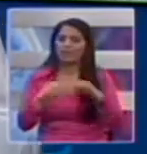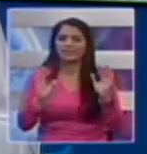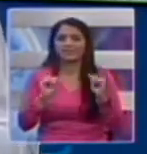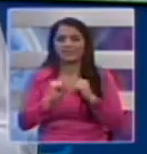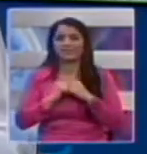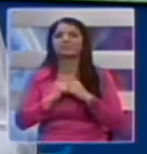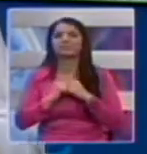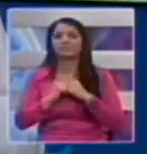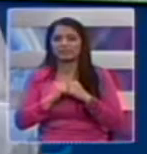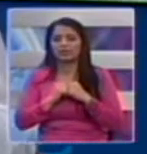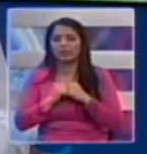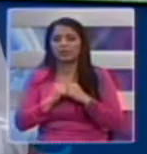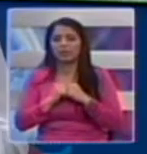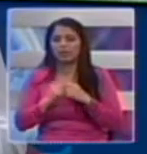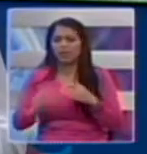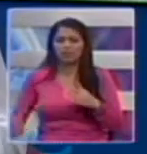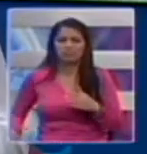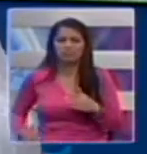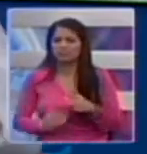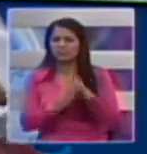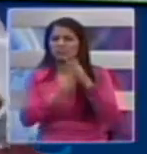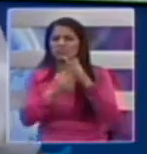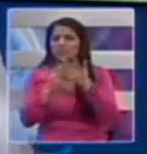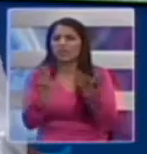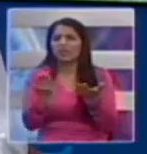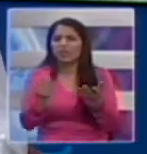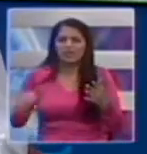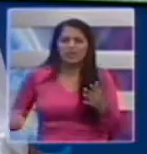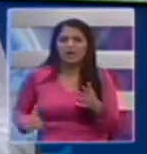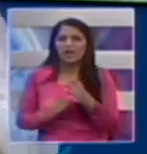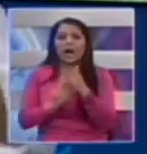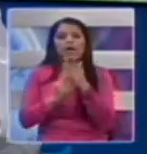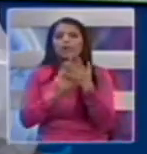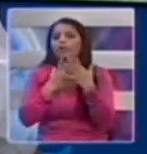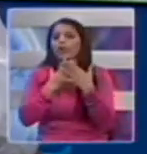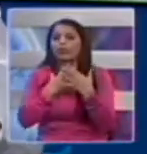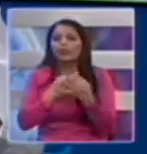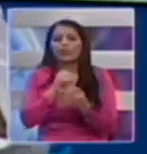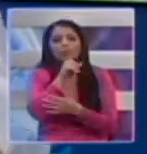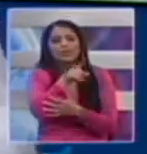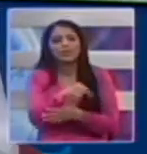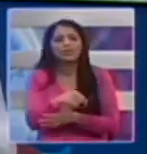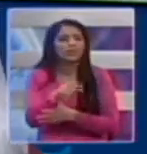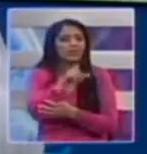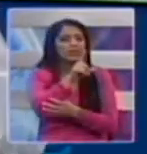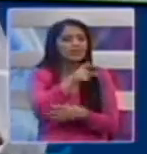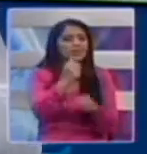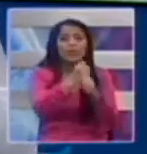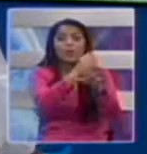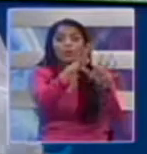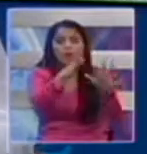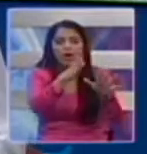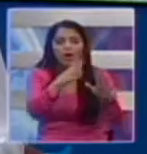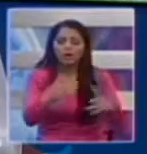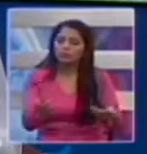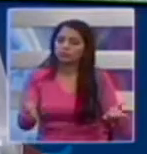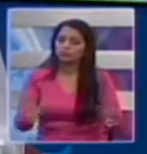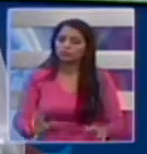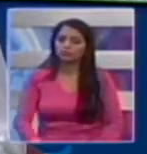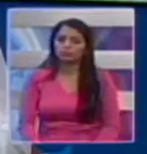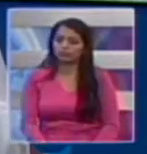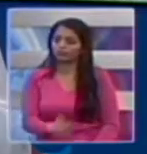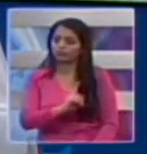Somos opositores férreos al desempleo. Porque no hay cosa más triste, y lo dijimos en un programa